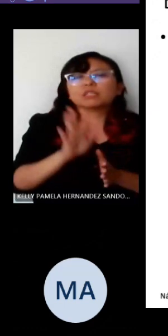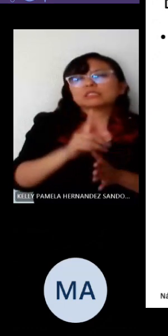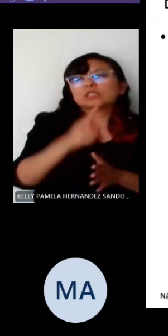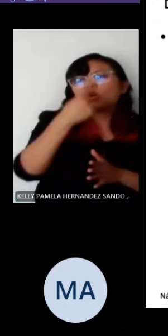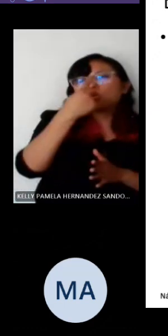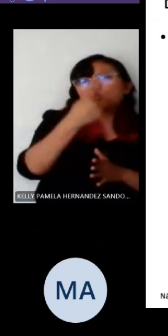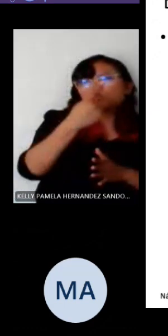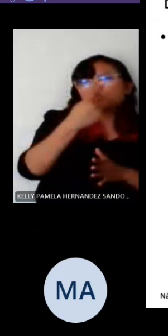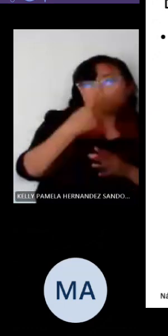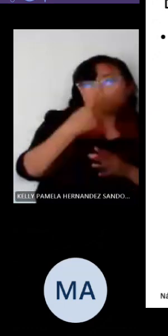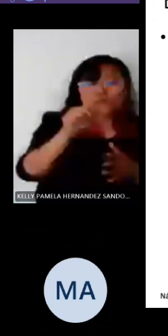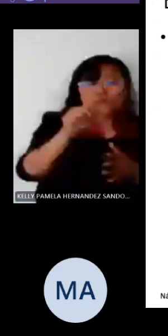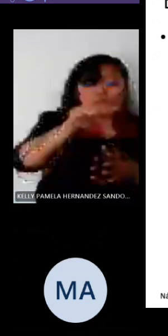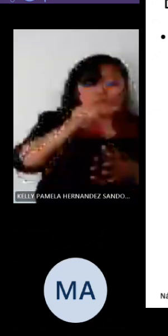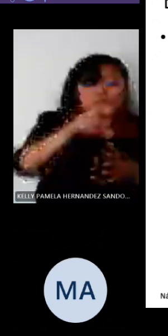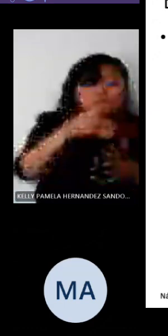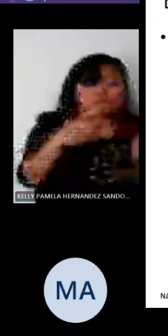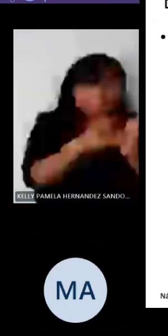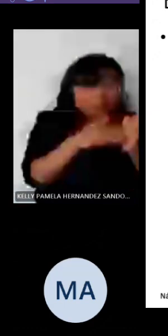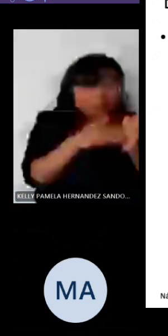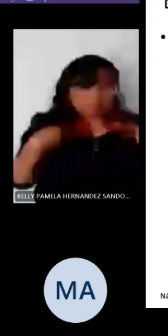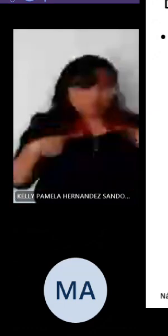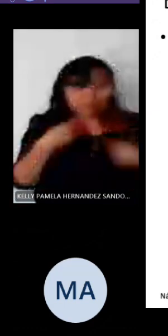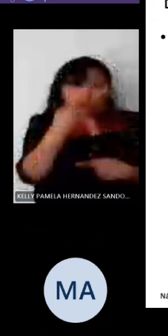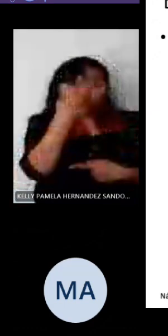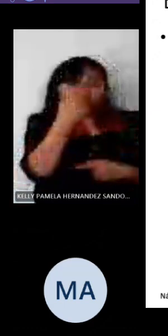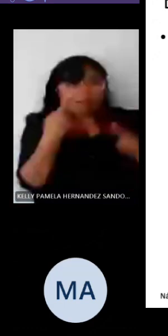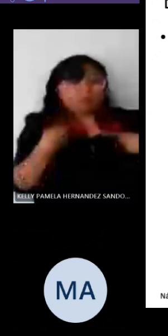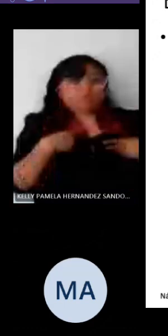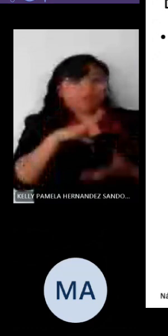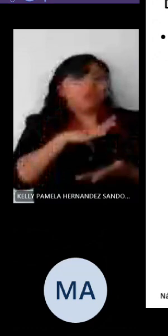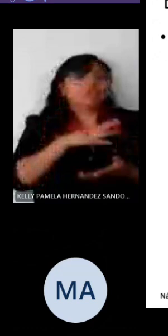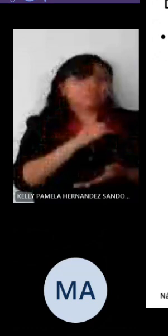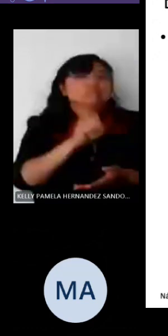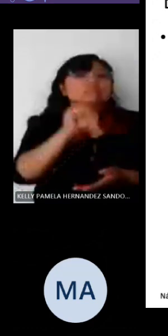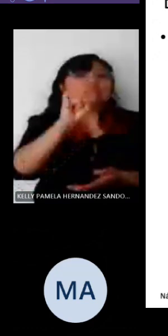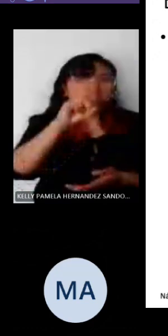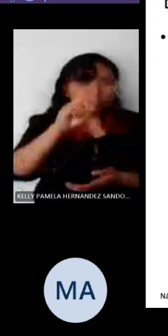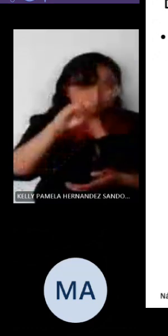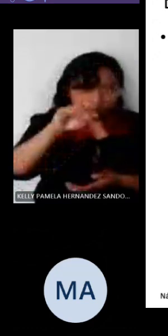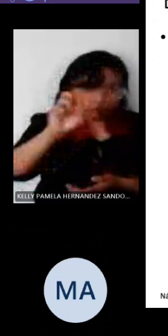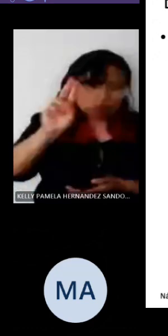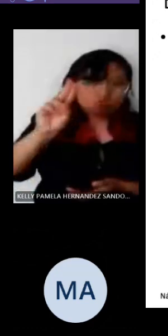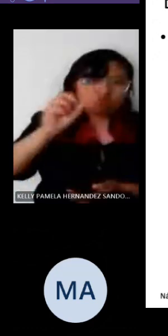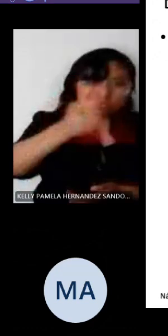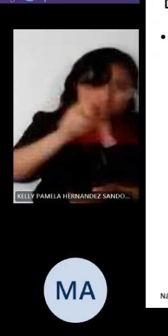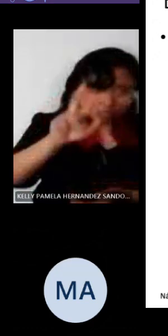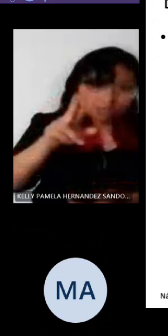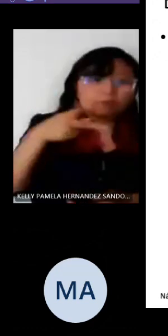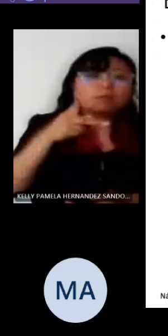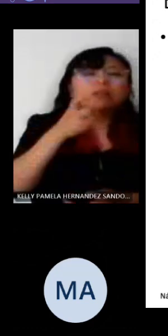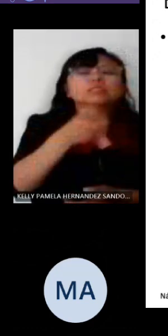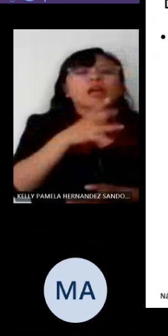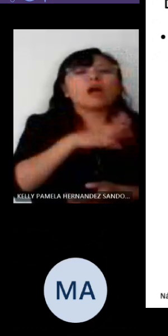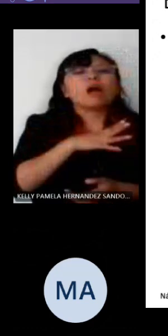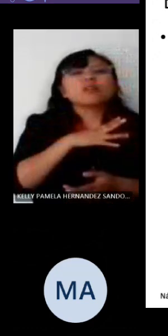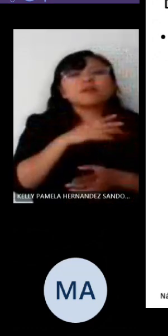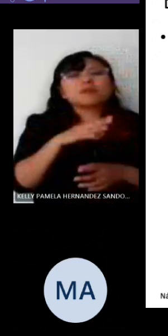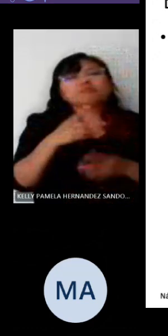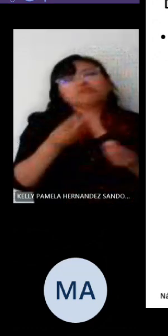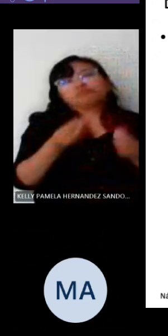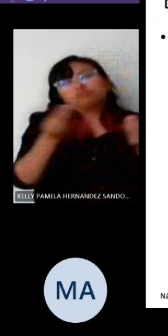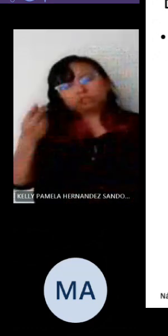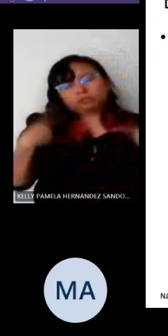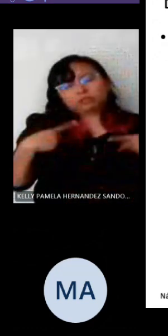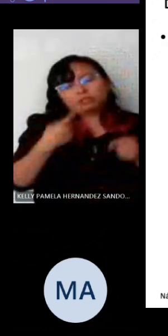en 50,000 y es la causa más frecuente de la asociación de ceguera con sordera. Y más o menos el 50% de